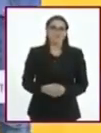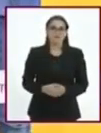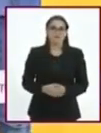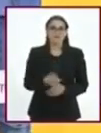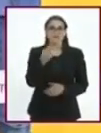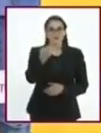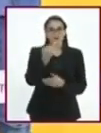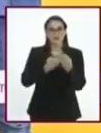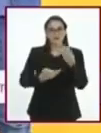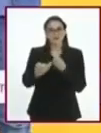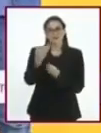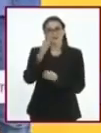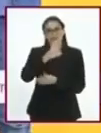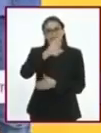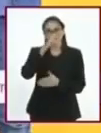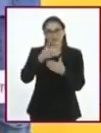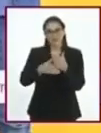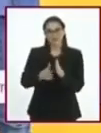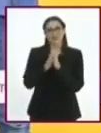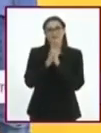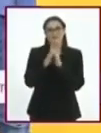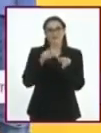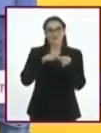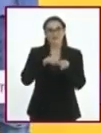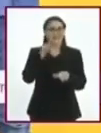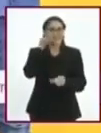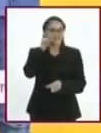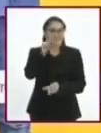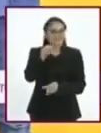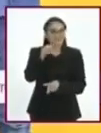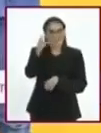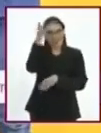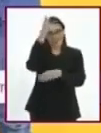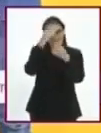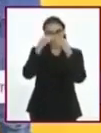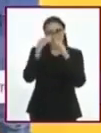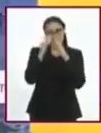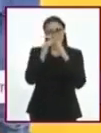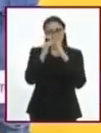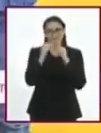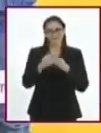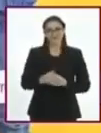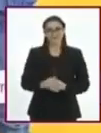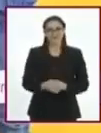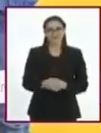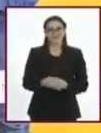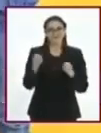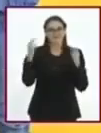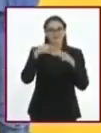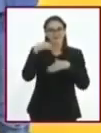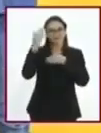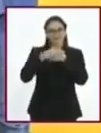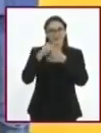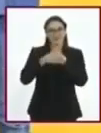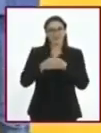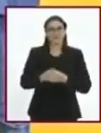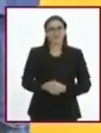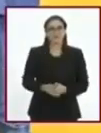despedirnos. Los invitamos a seguir la programación de Aprende en Casa. ¡Hasta la próxima!